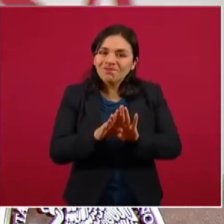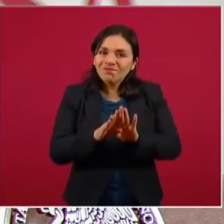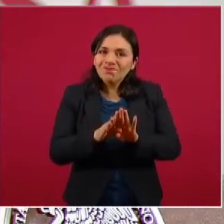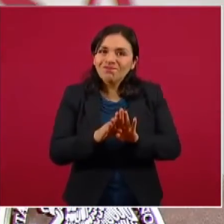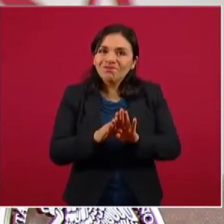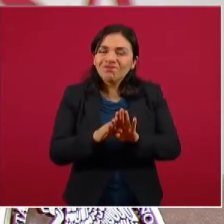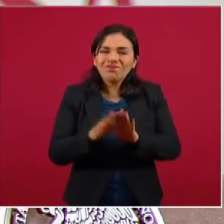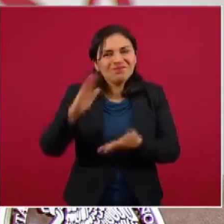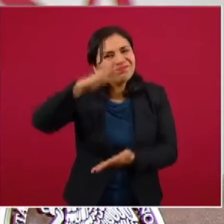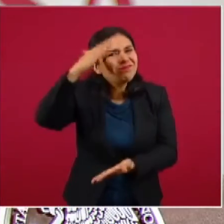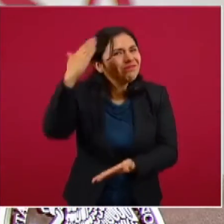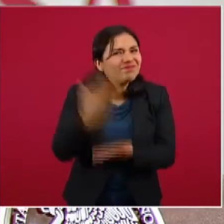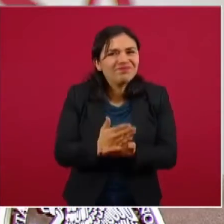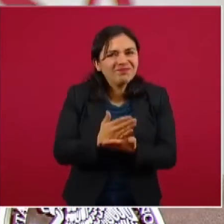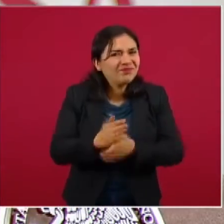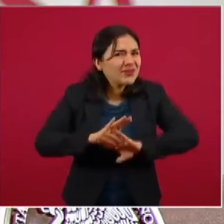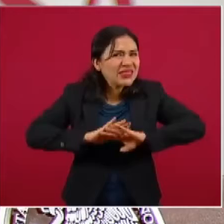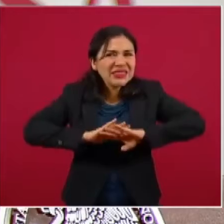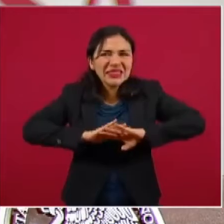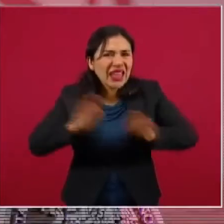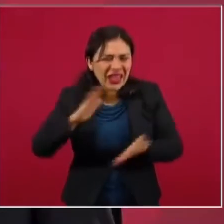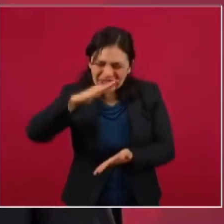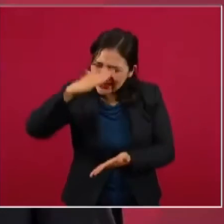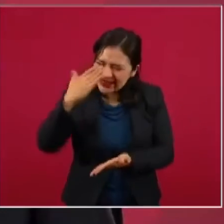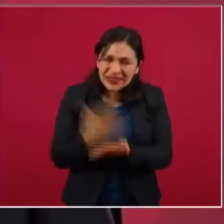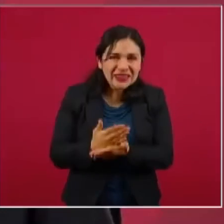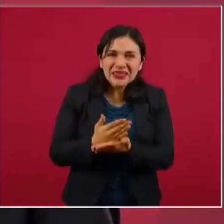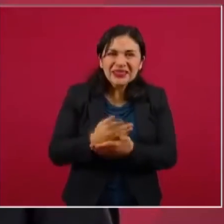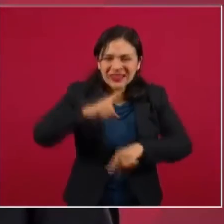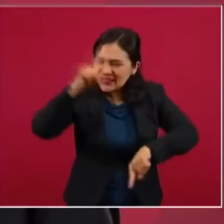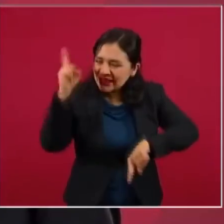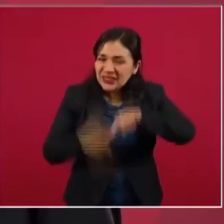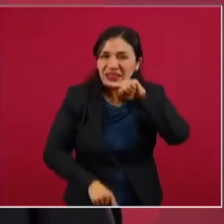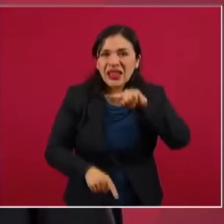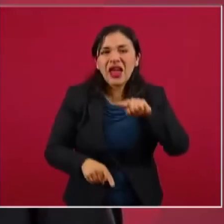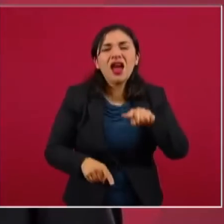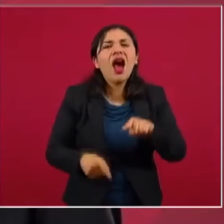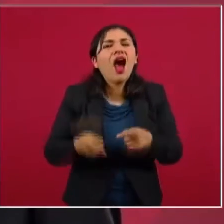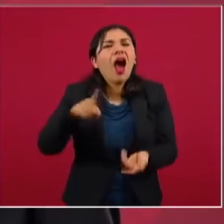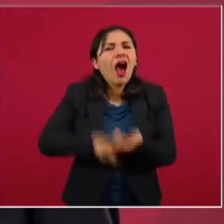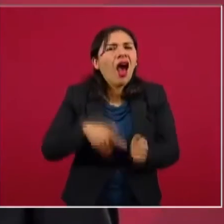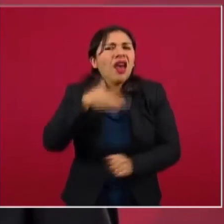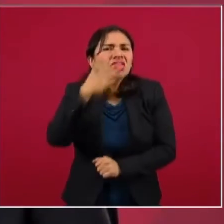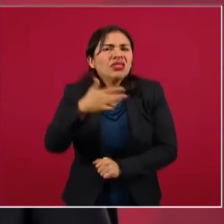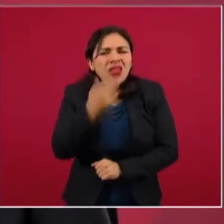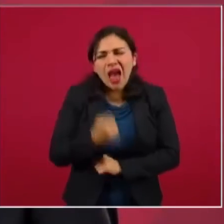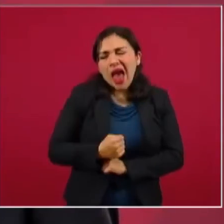frenar, detener, cortar de tajo con el influyentismo.